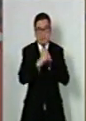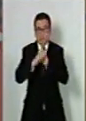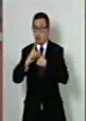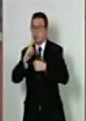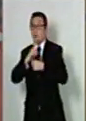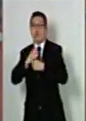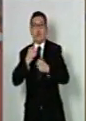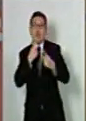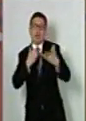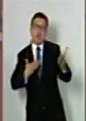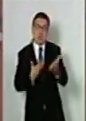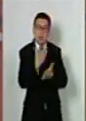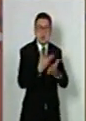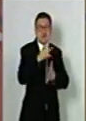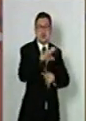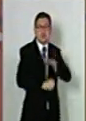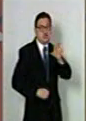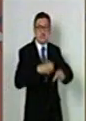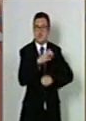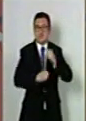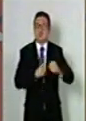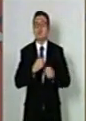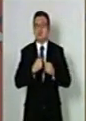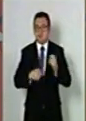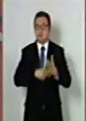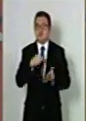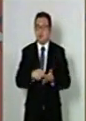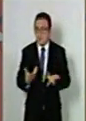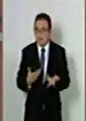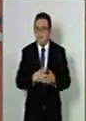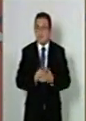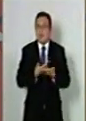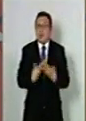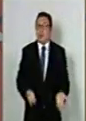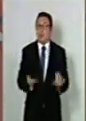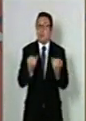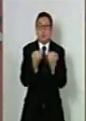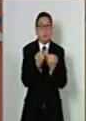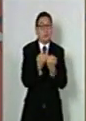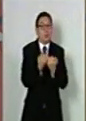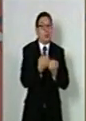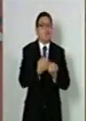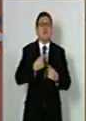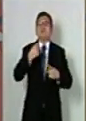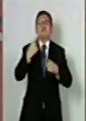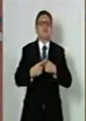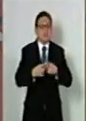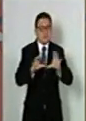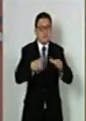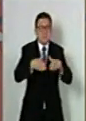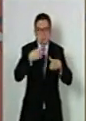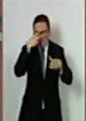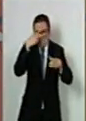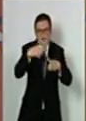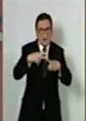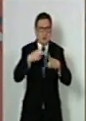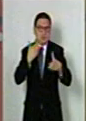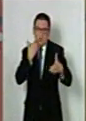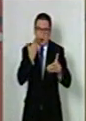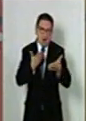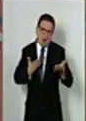territorios. Senador Martínez. Hoy, finalmente les pregunto, ¿quién quiere dividir a los mexicanos?